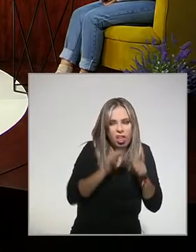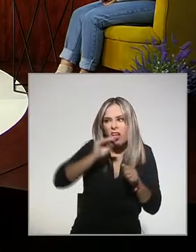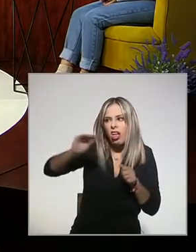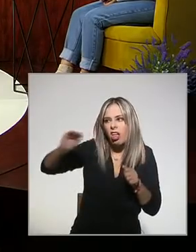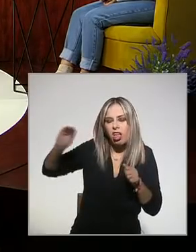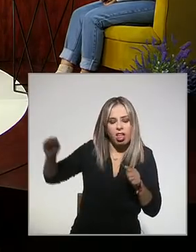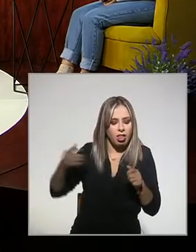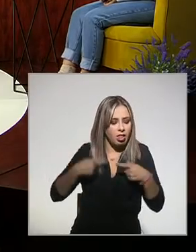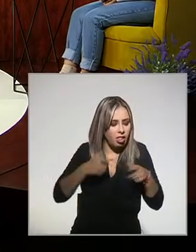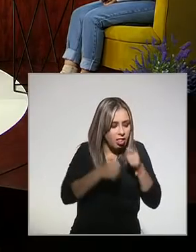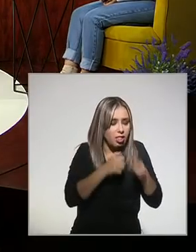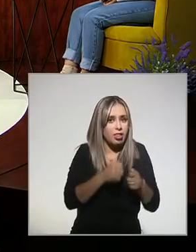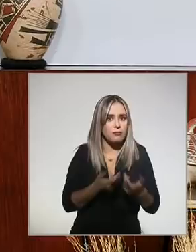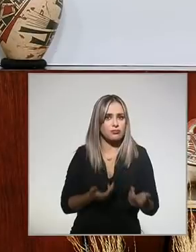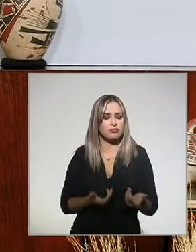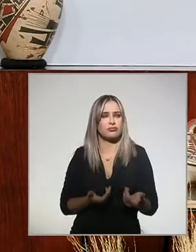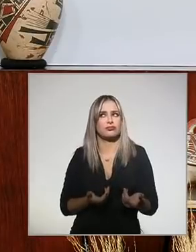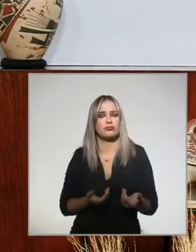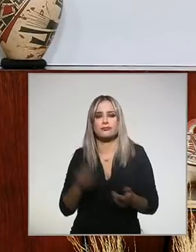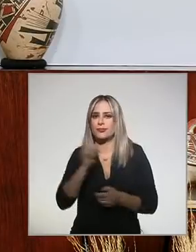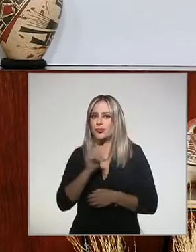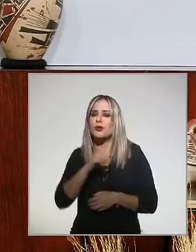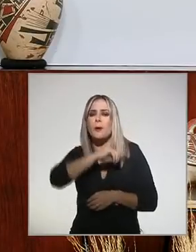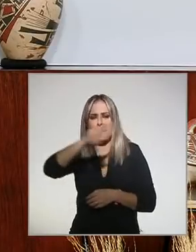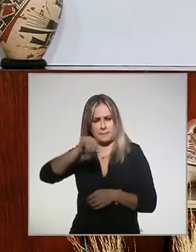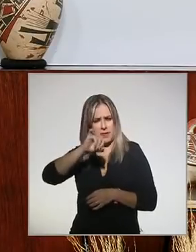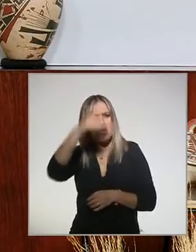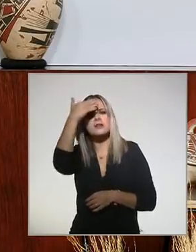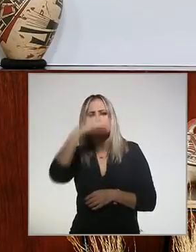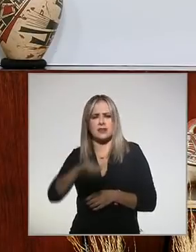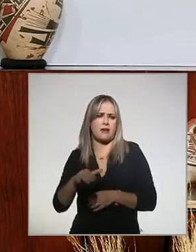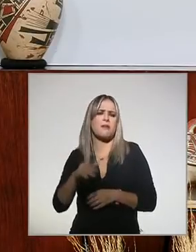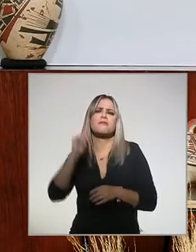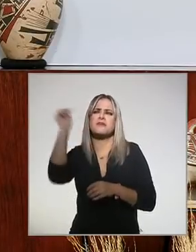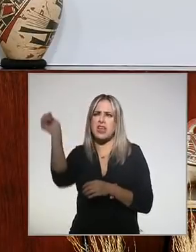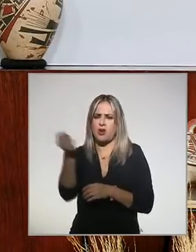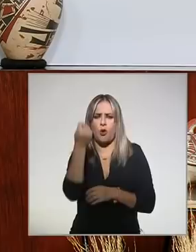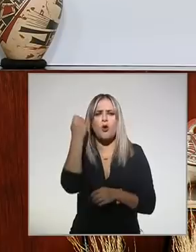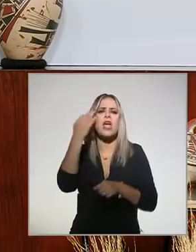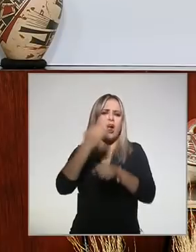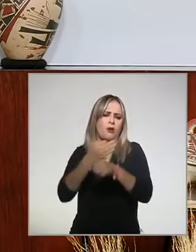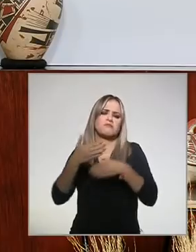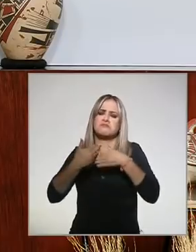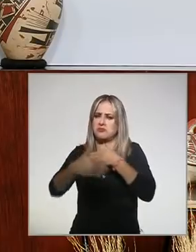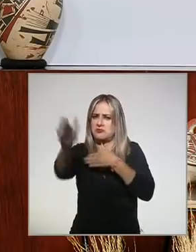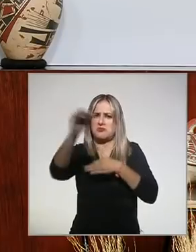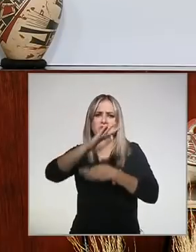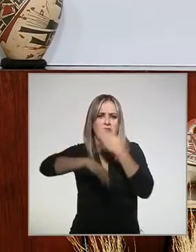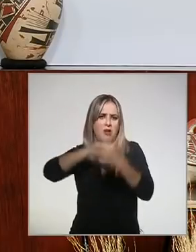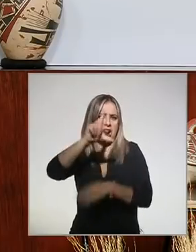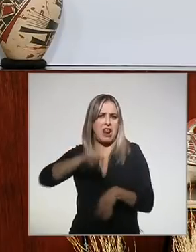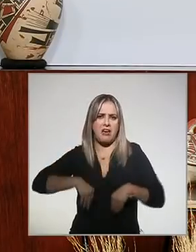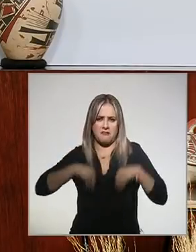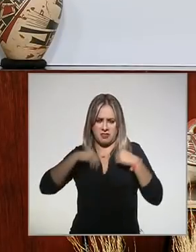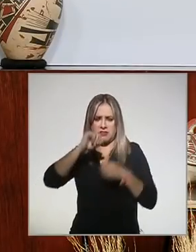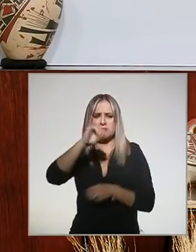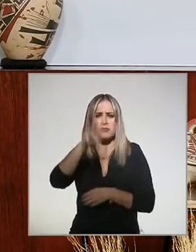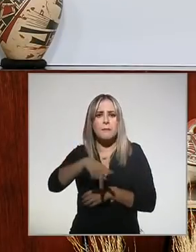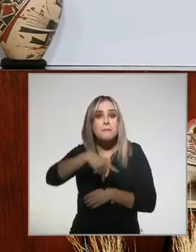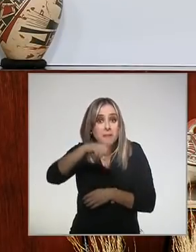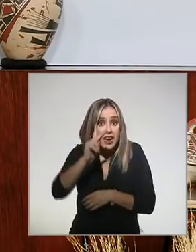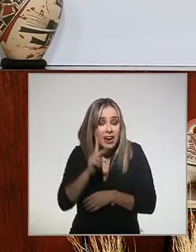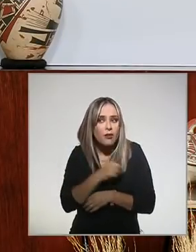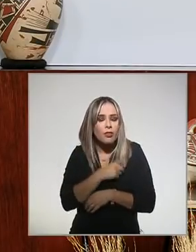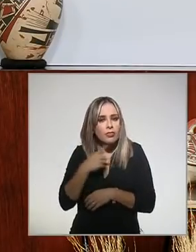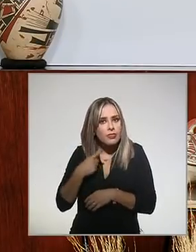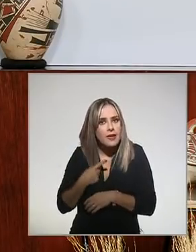cuenta que la tecnología llegó para quedarse y nos facilitó muchas cosas con el confinamiento, permitió que se pudieran tomar clases en línea, pero se dejó de